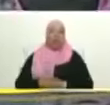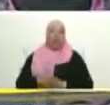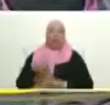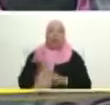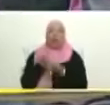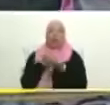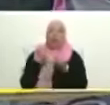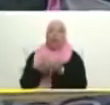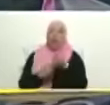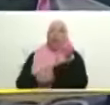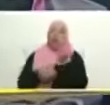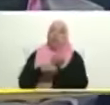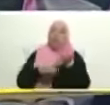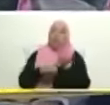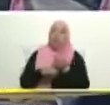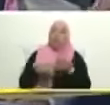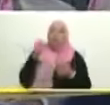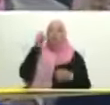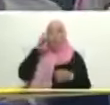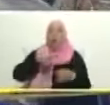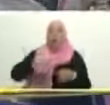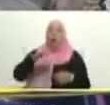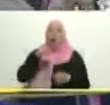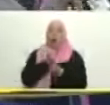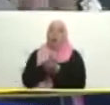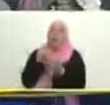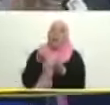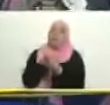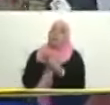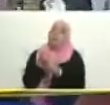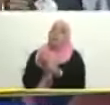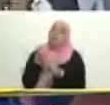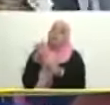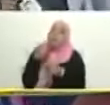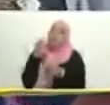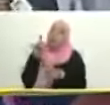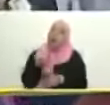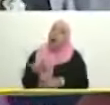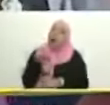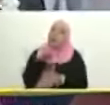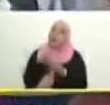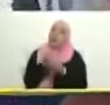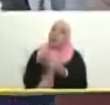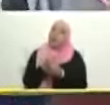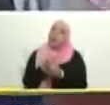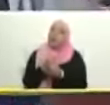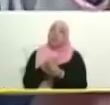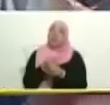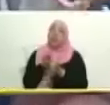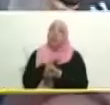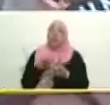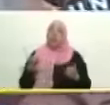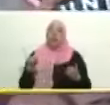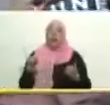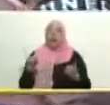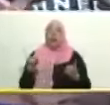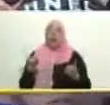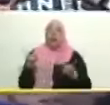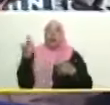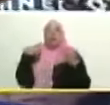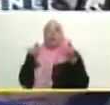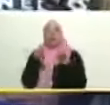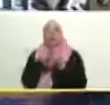es apoyo, protección, amor, abrazo y beso. Y para finalizar, mi comandante